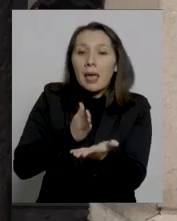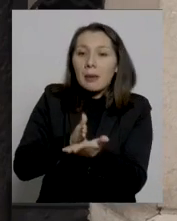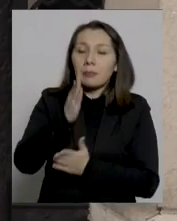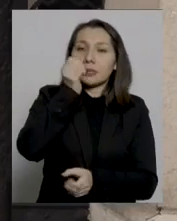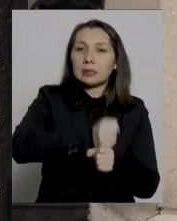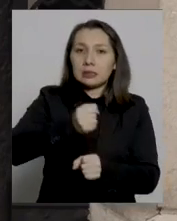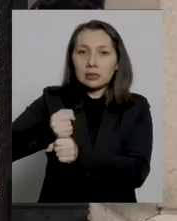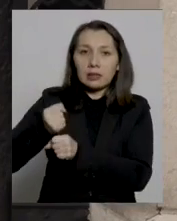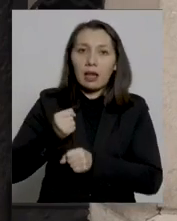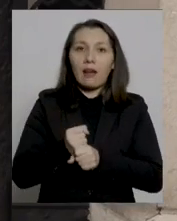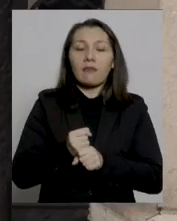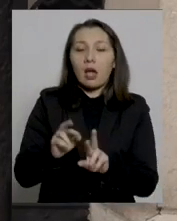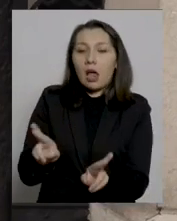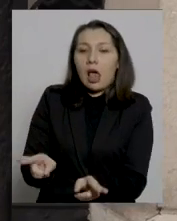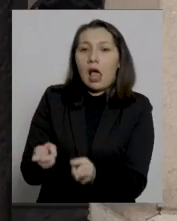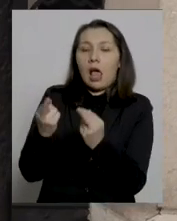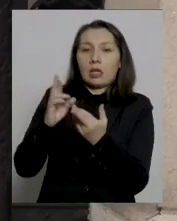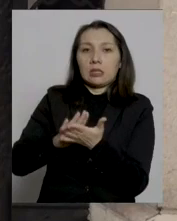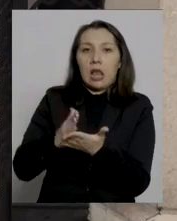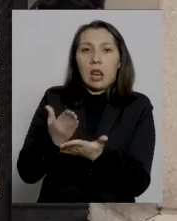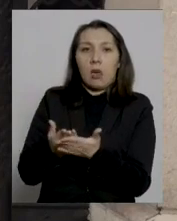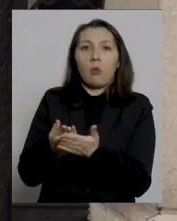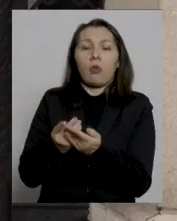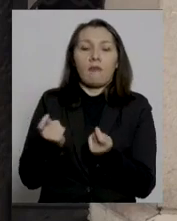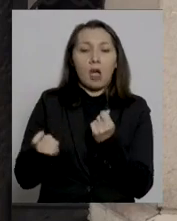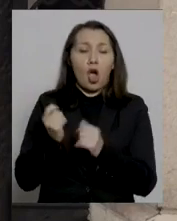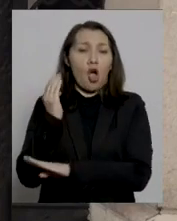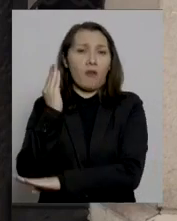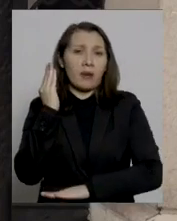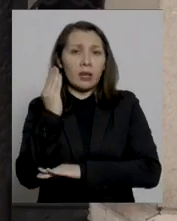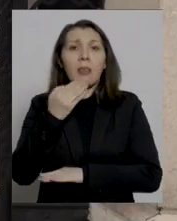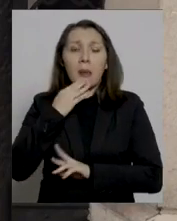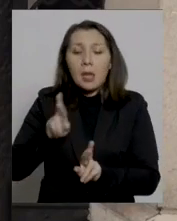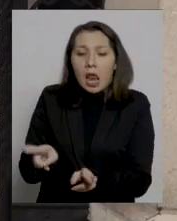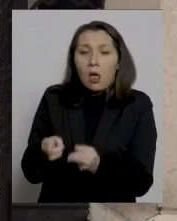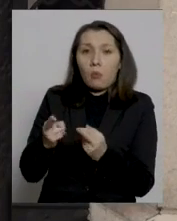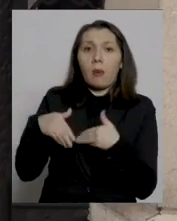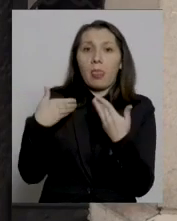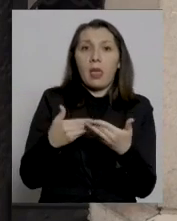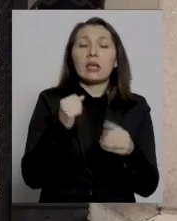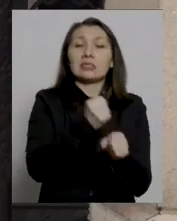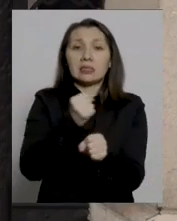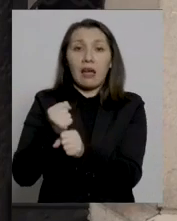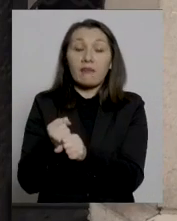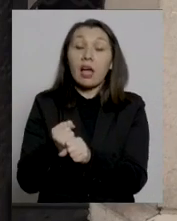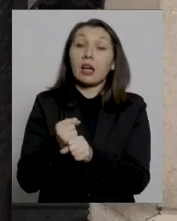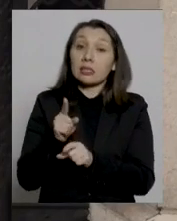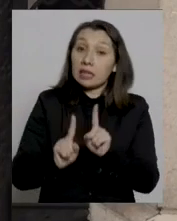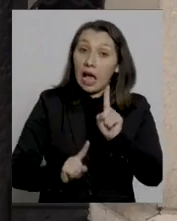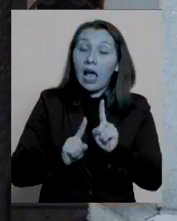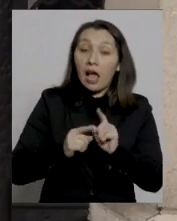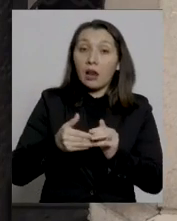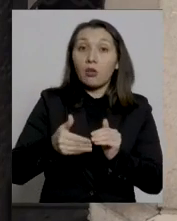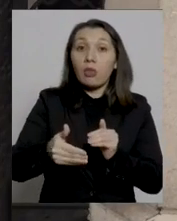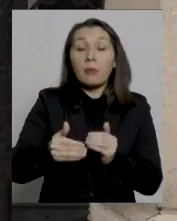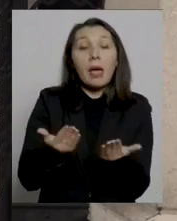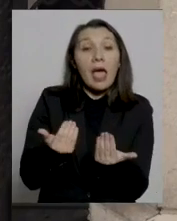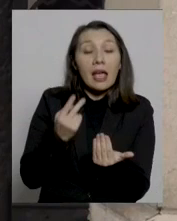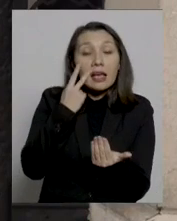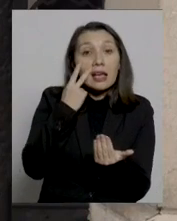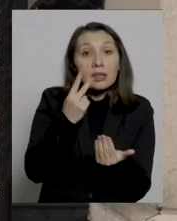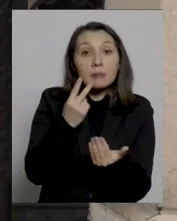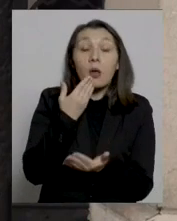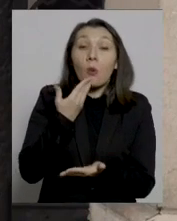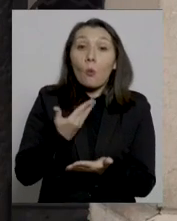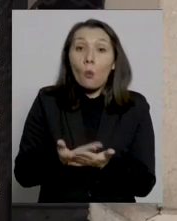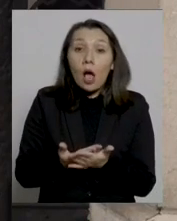a trabajar en la recuperación de las bases de nuestra economía y especialmente la recuperación del empleo, que si bien es algo que vamos a tener que esperar a